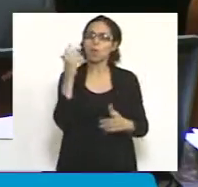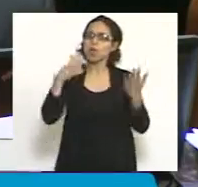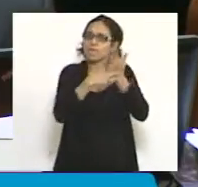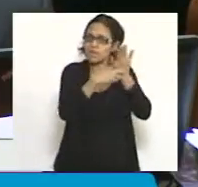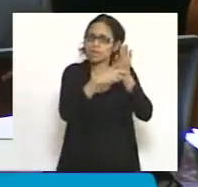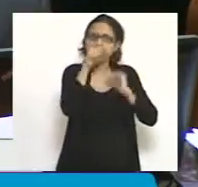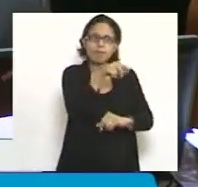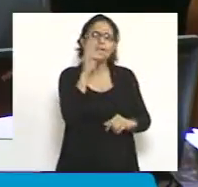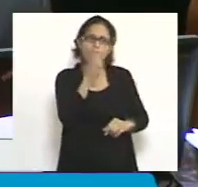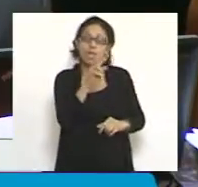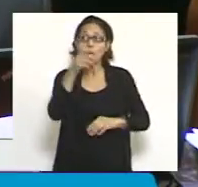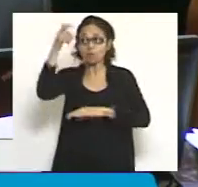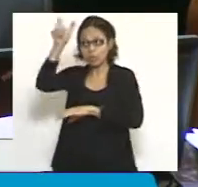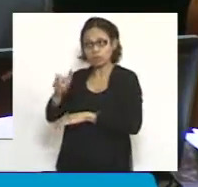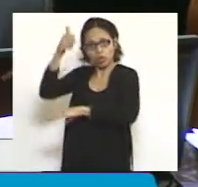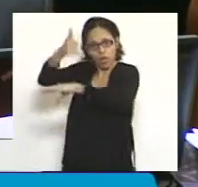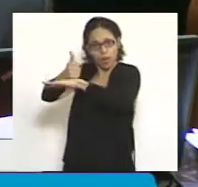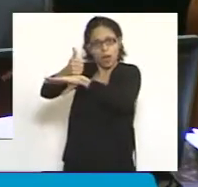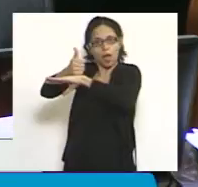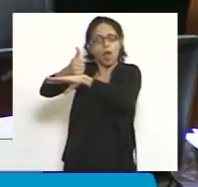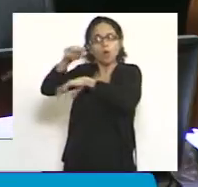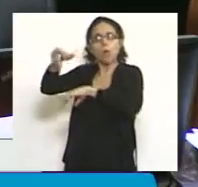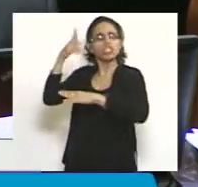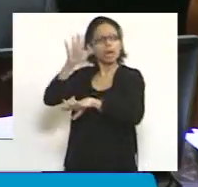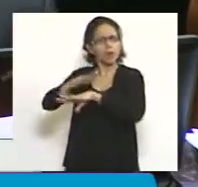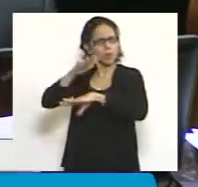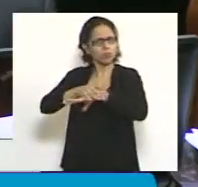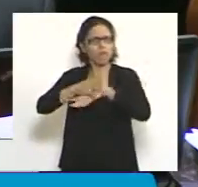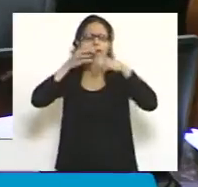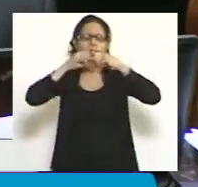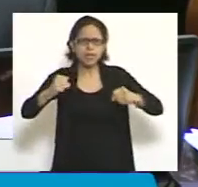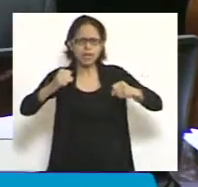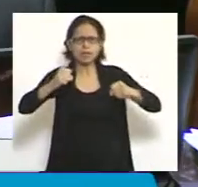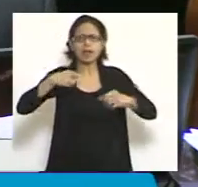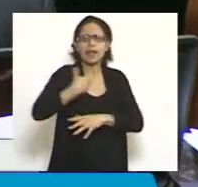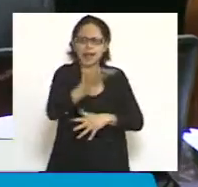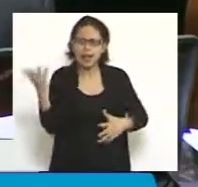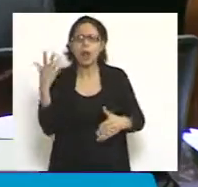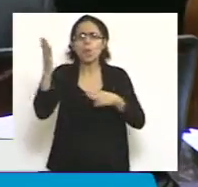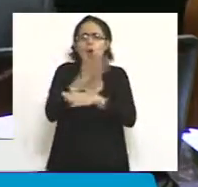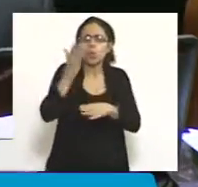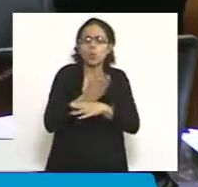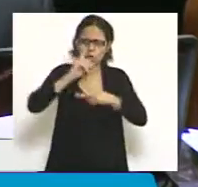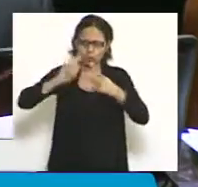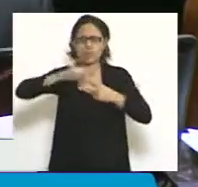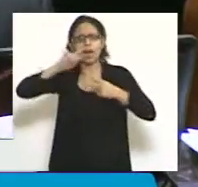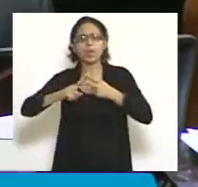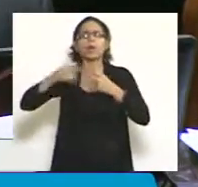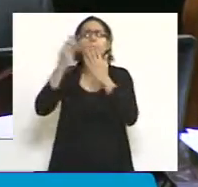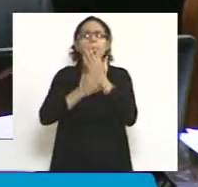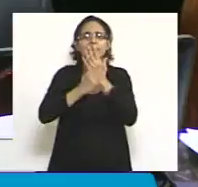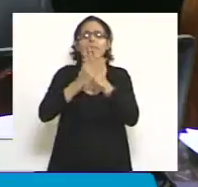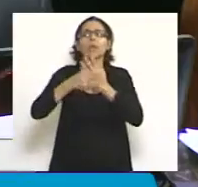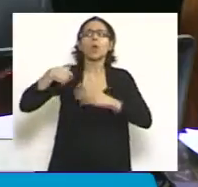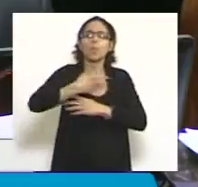la Procuradora General va a tener a su cargo la Secretaría General de la Producción General, el Consejo General del Ministerio